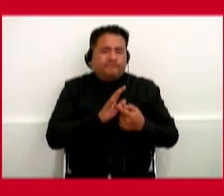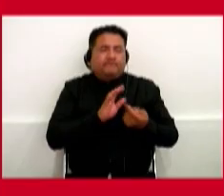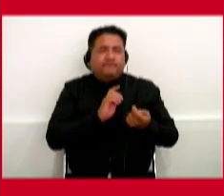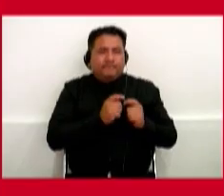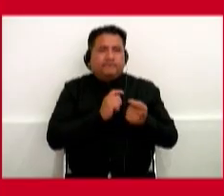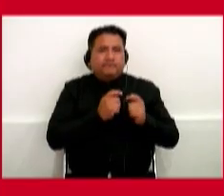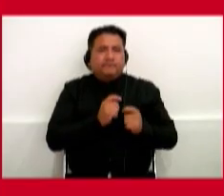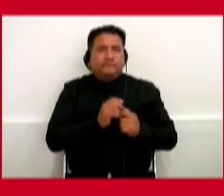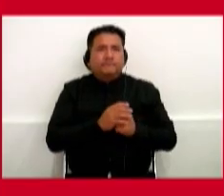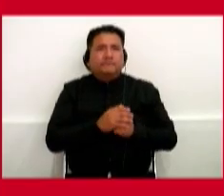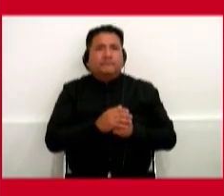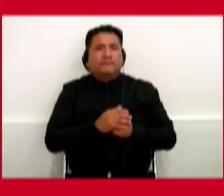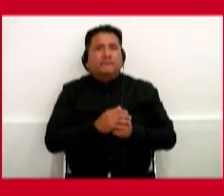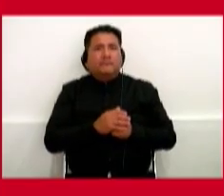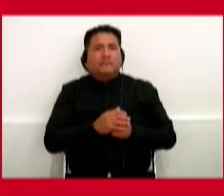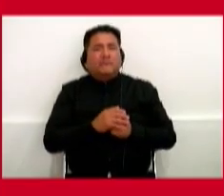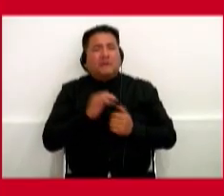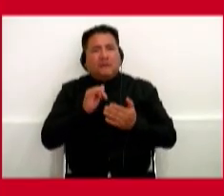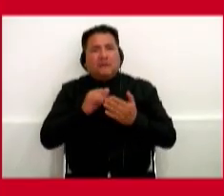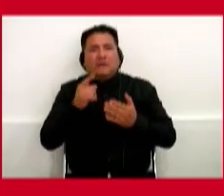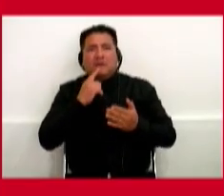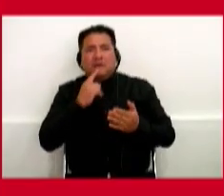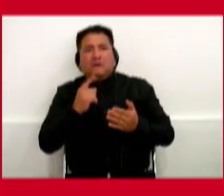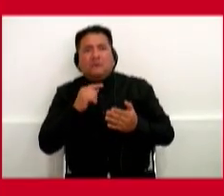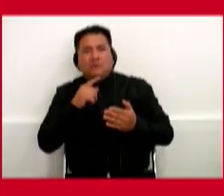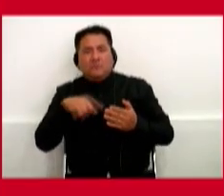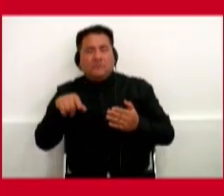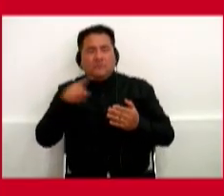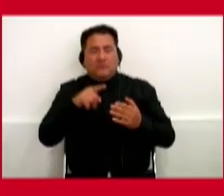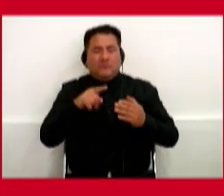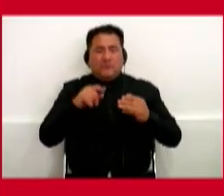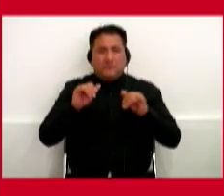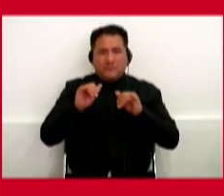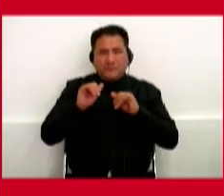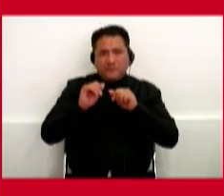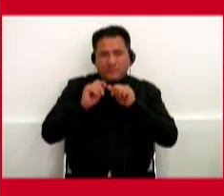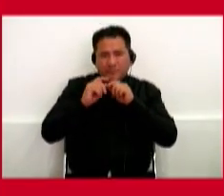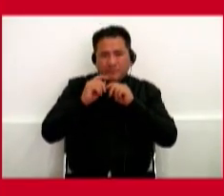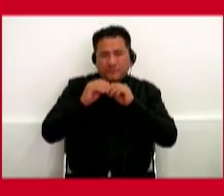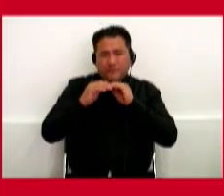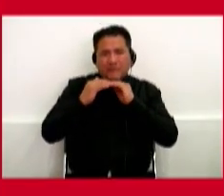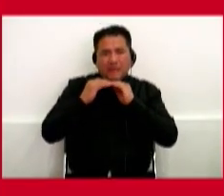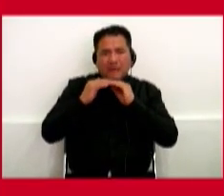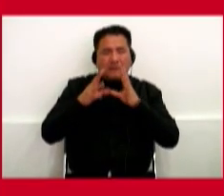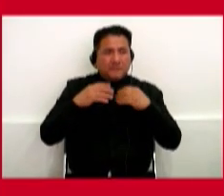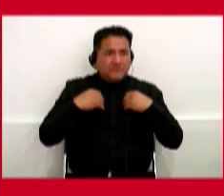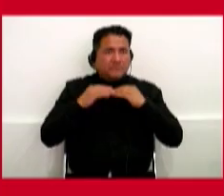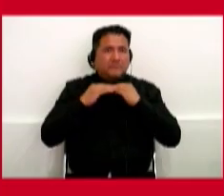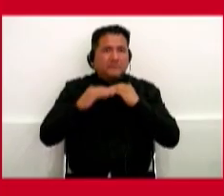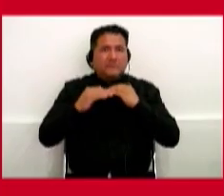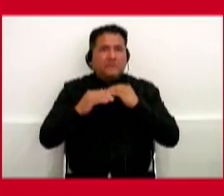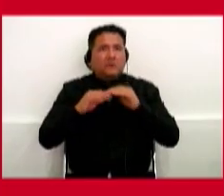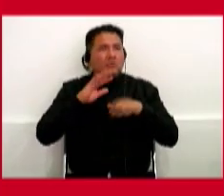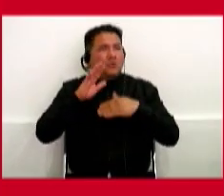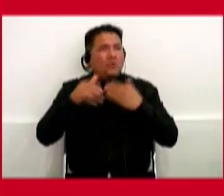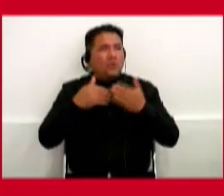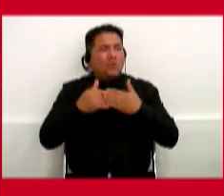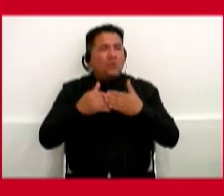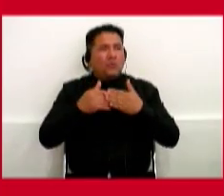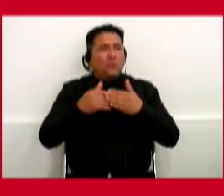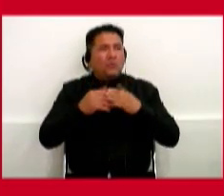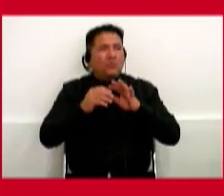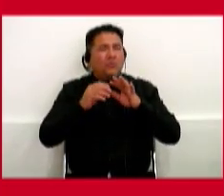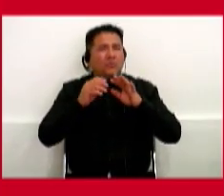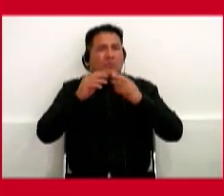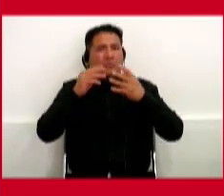también la invitación es a revisitarlo en la medida que, obviamente, vamos avanzando en la vida de la mina. Todos estos algoritmos son súper probados en